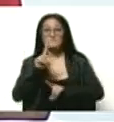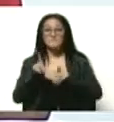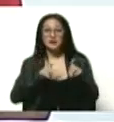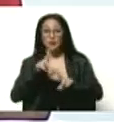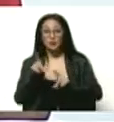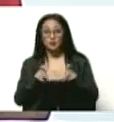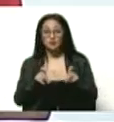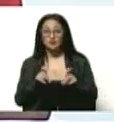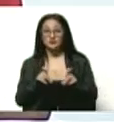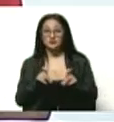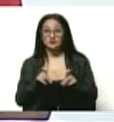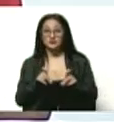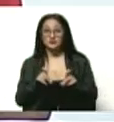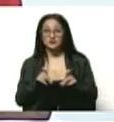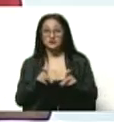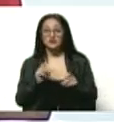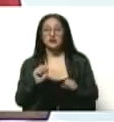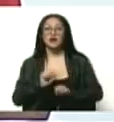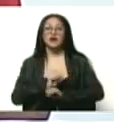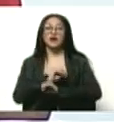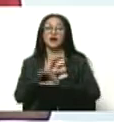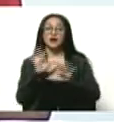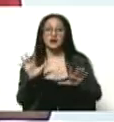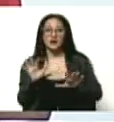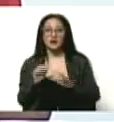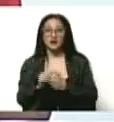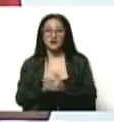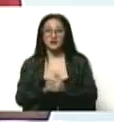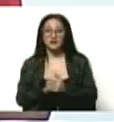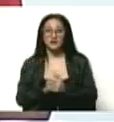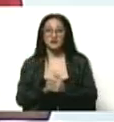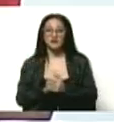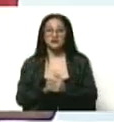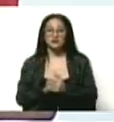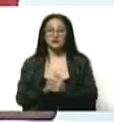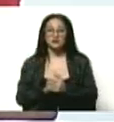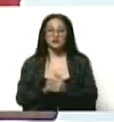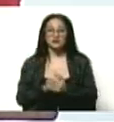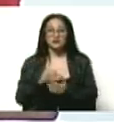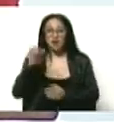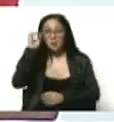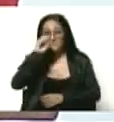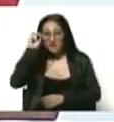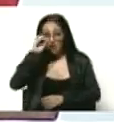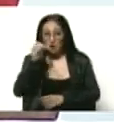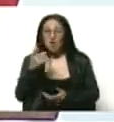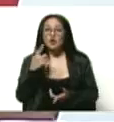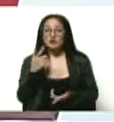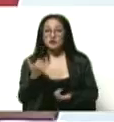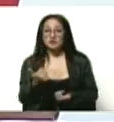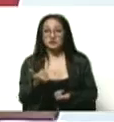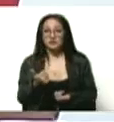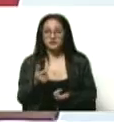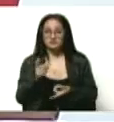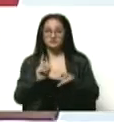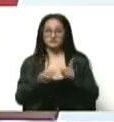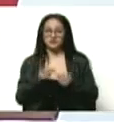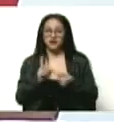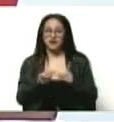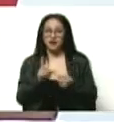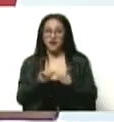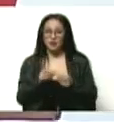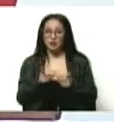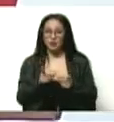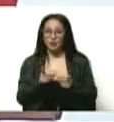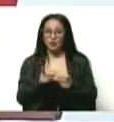interrogante, aclaradas las observaciones hechas, tomadas en cuenta algunas de